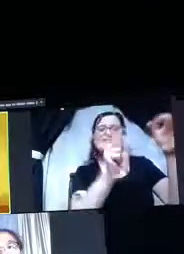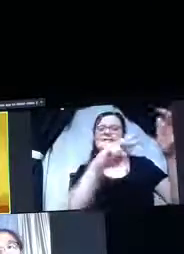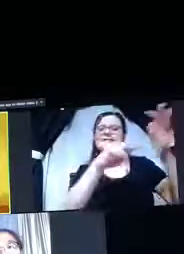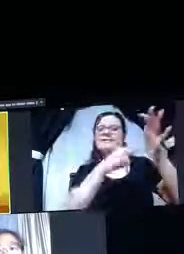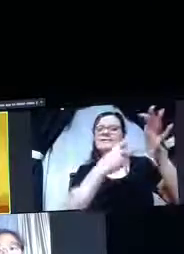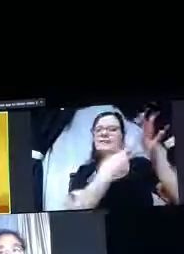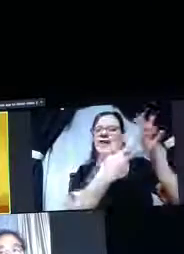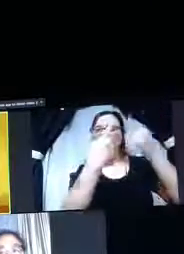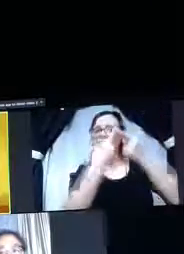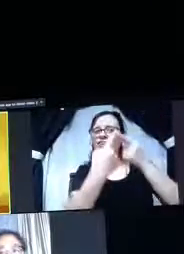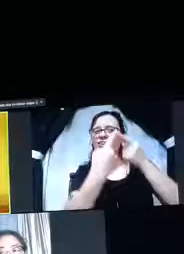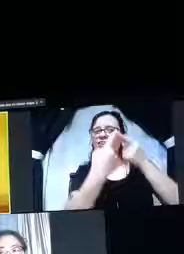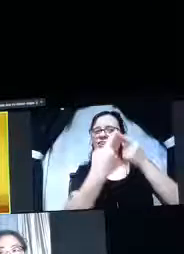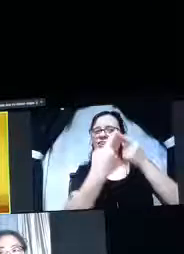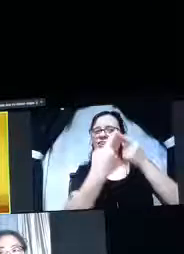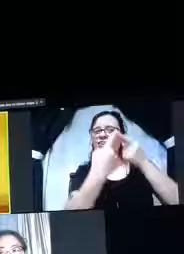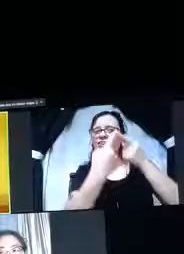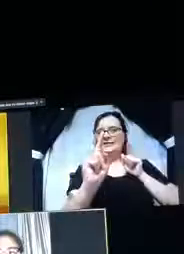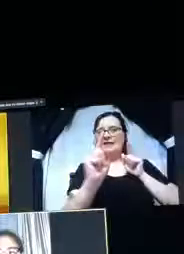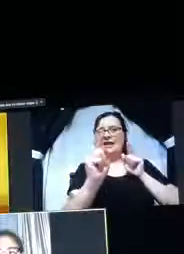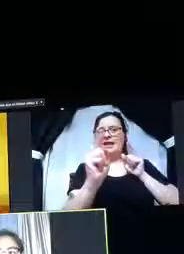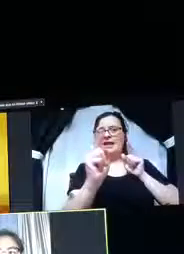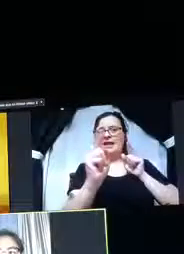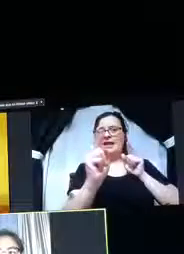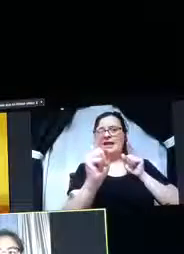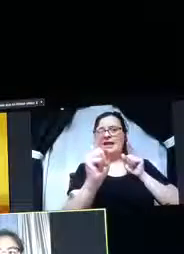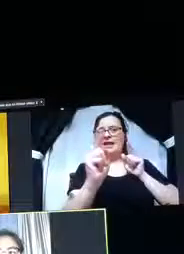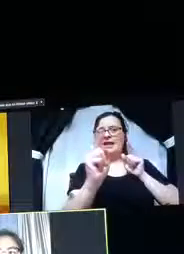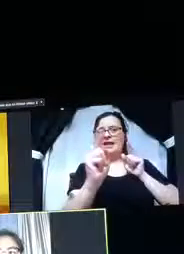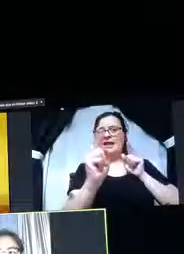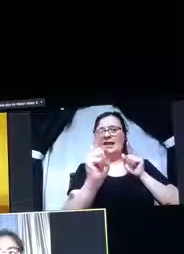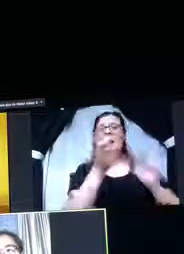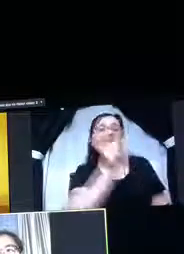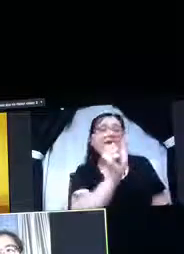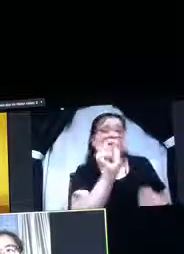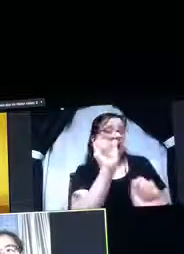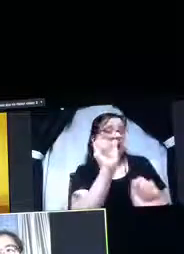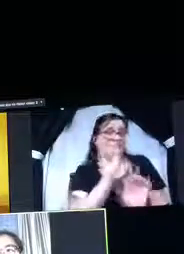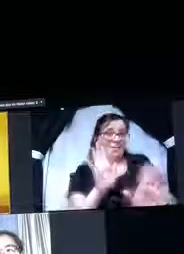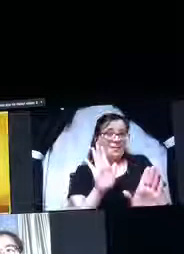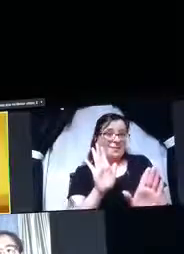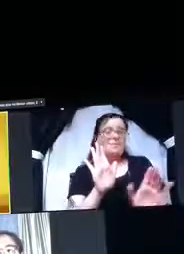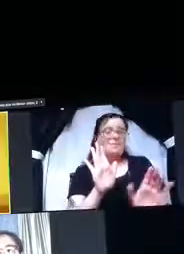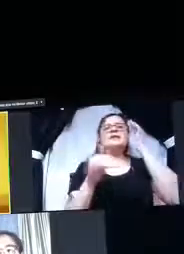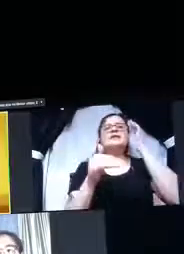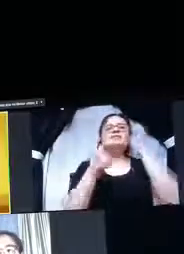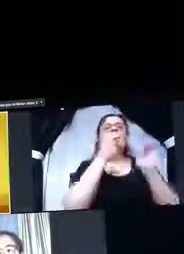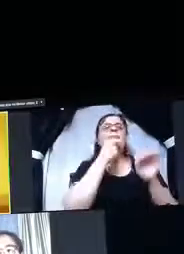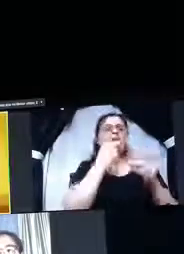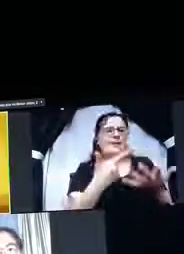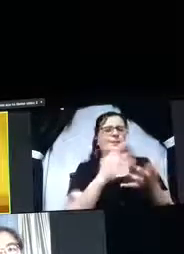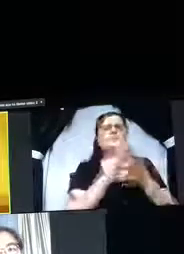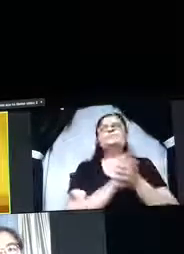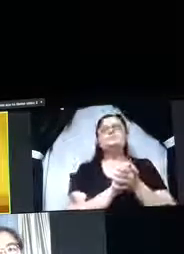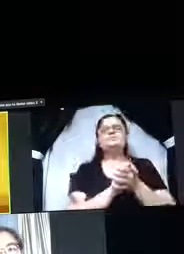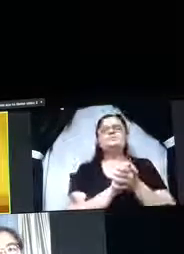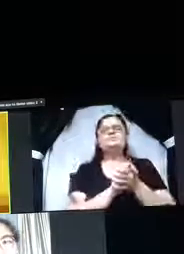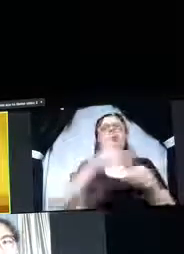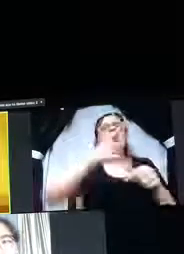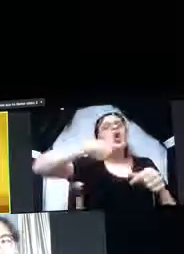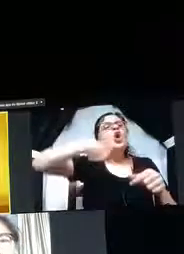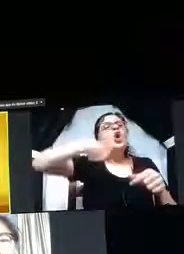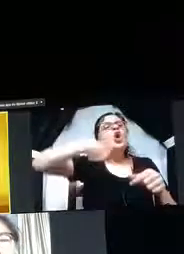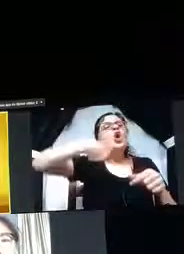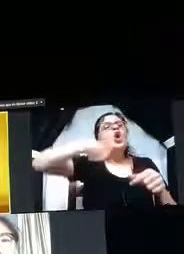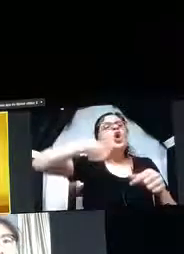son las mismas palabras. Claro. Entonces, ¿cómo a ver, vamos a hacer un recorrido anterior. ¿Cómo